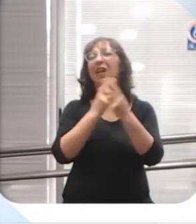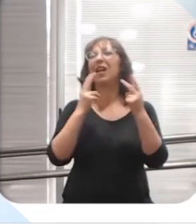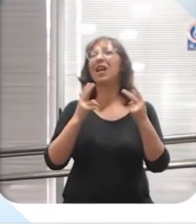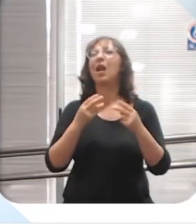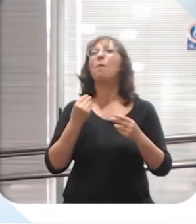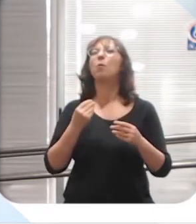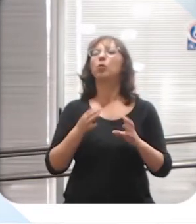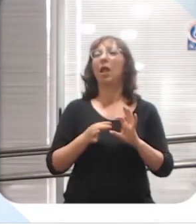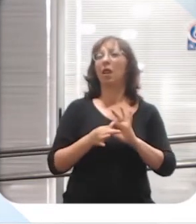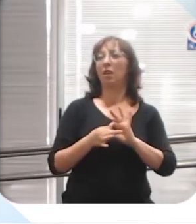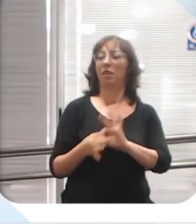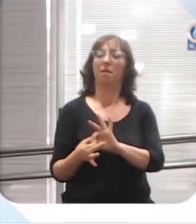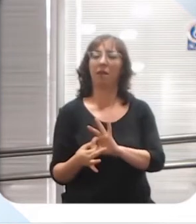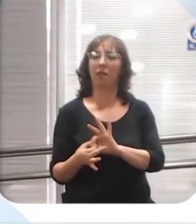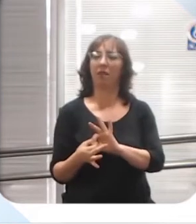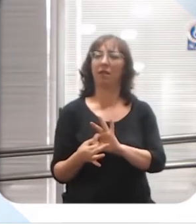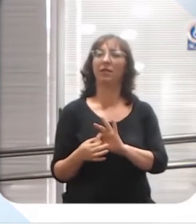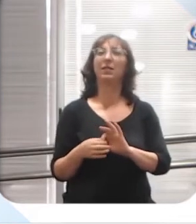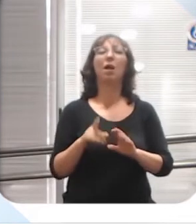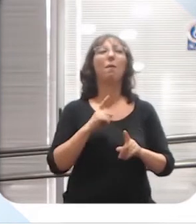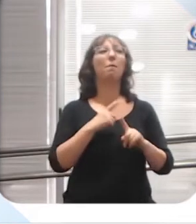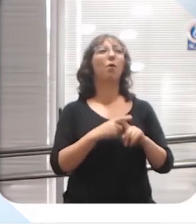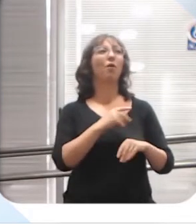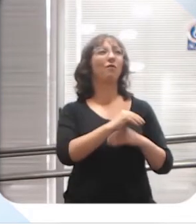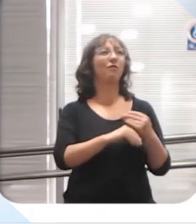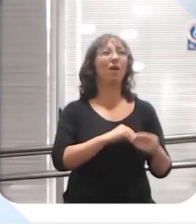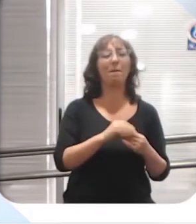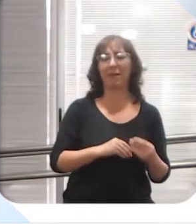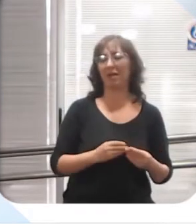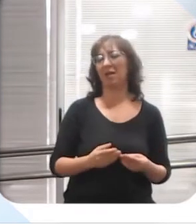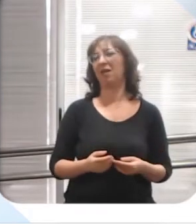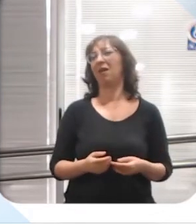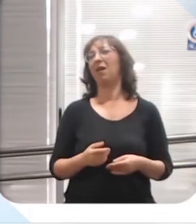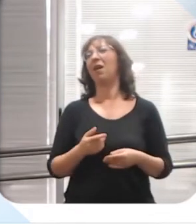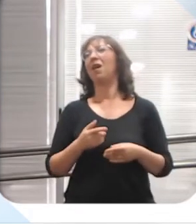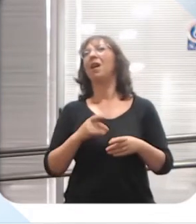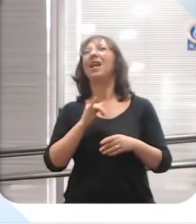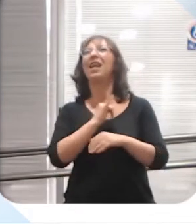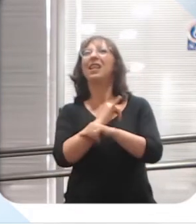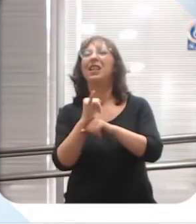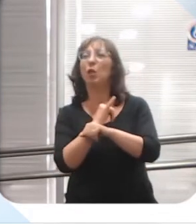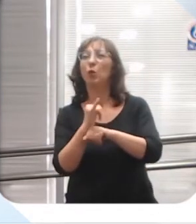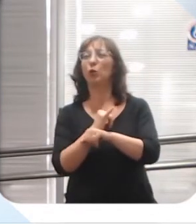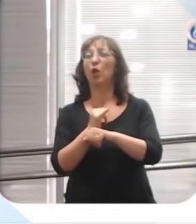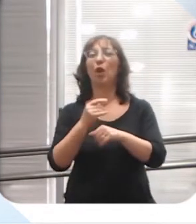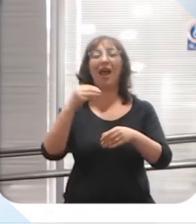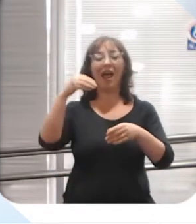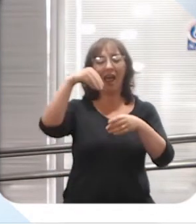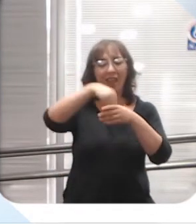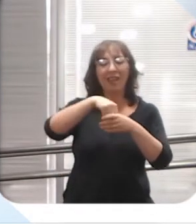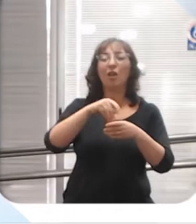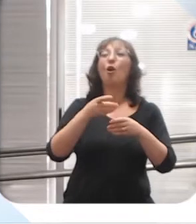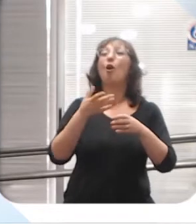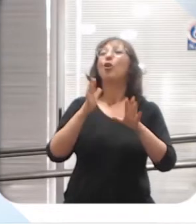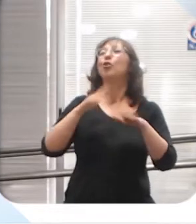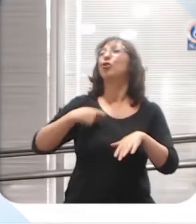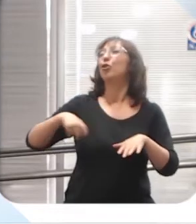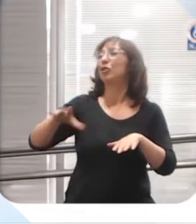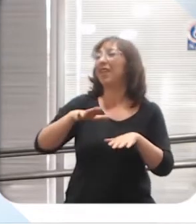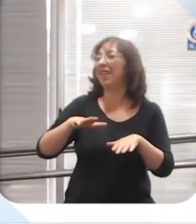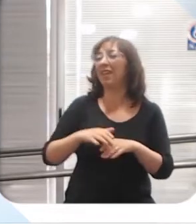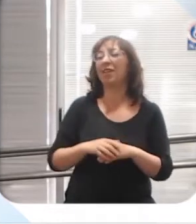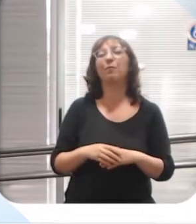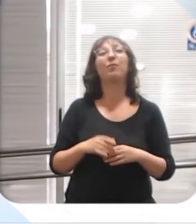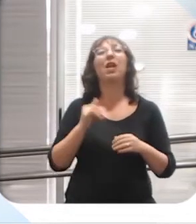mucha dependencia respecto a su familia, básicamente, respecto a las instituciones donde se insertan en la sociedad,